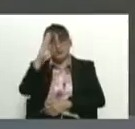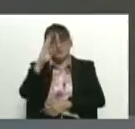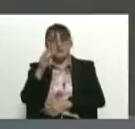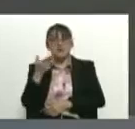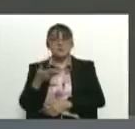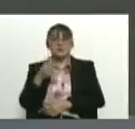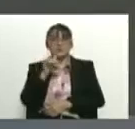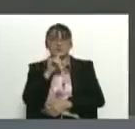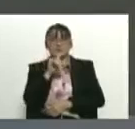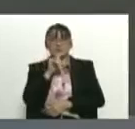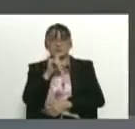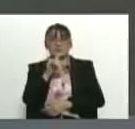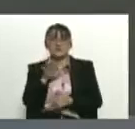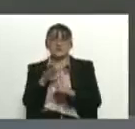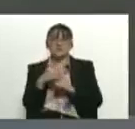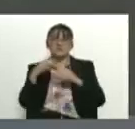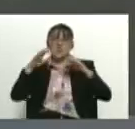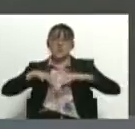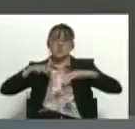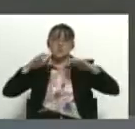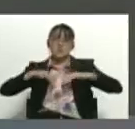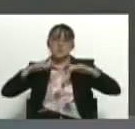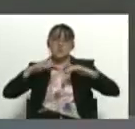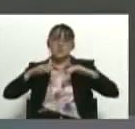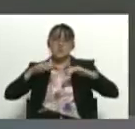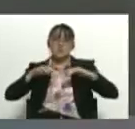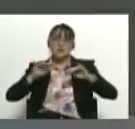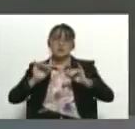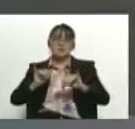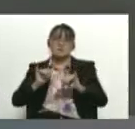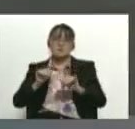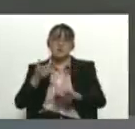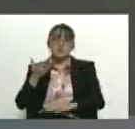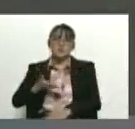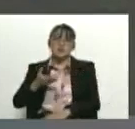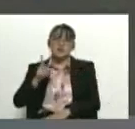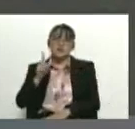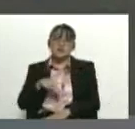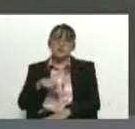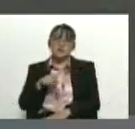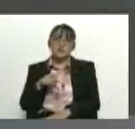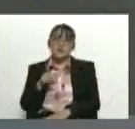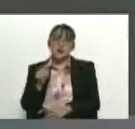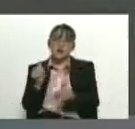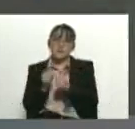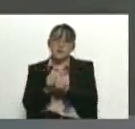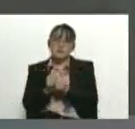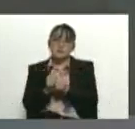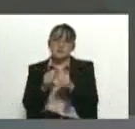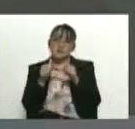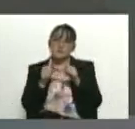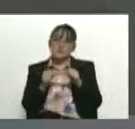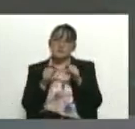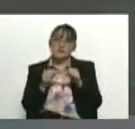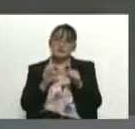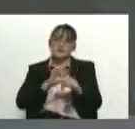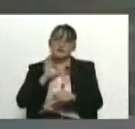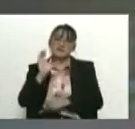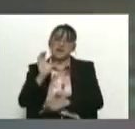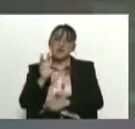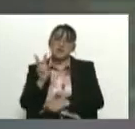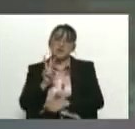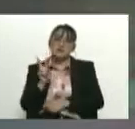importantes detalles acerca de la situación de las lluvias en la entidad importante también lo que destacaba el acompañamiento permanente del Estado